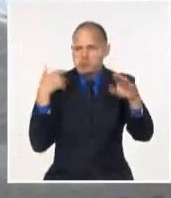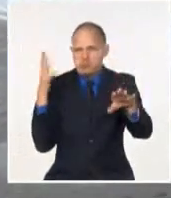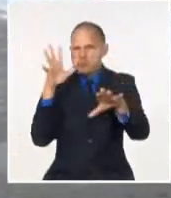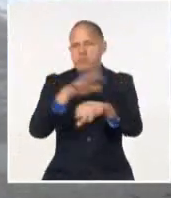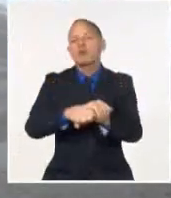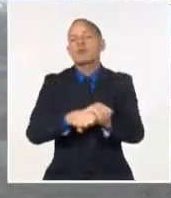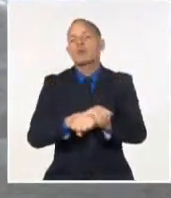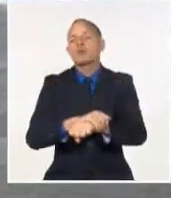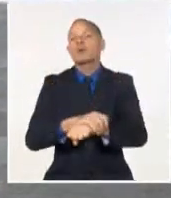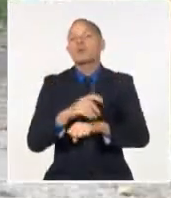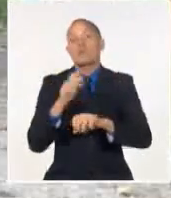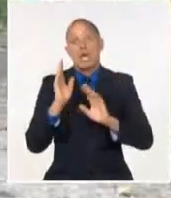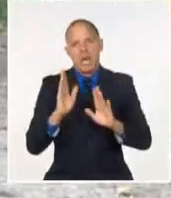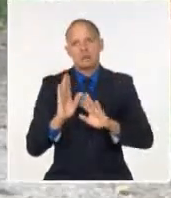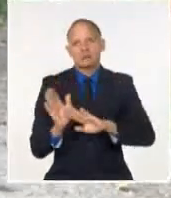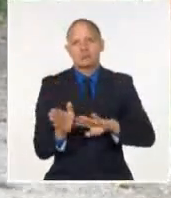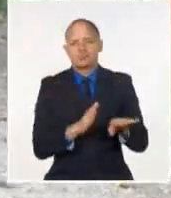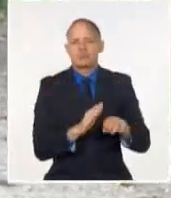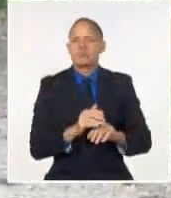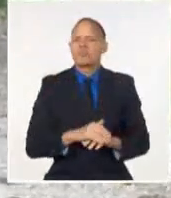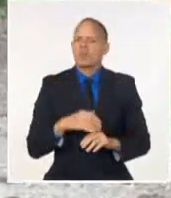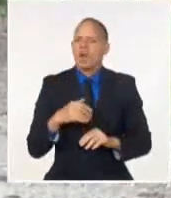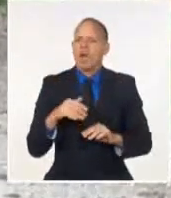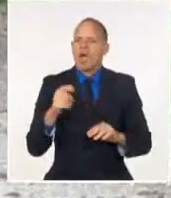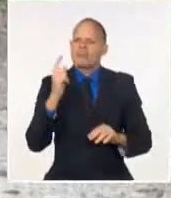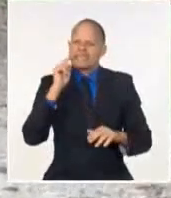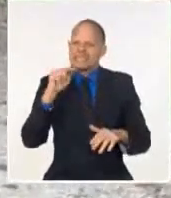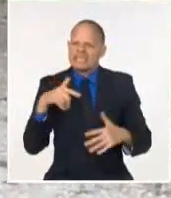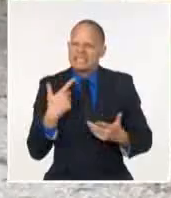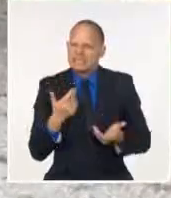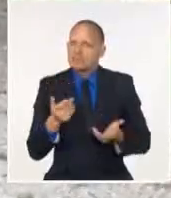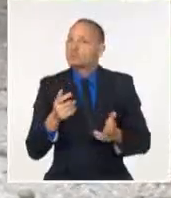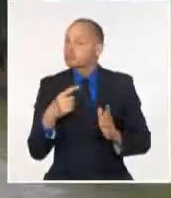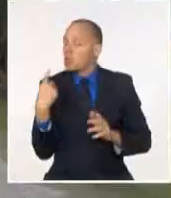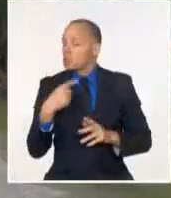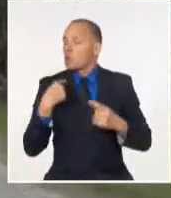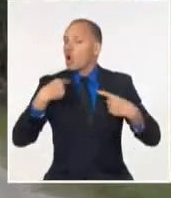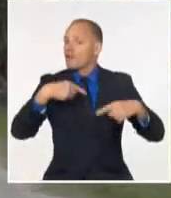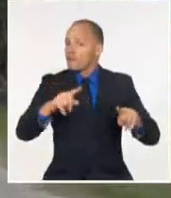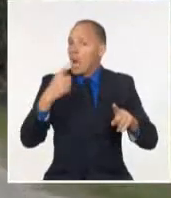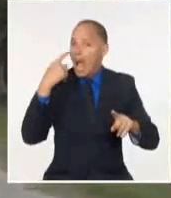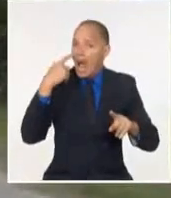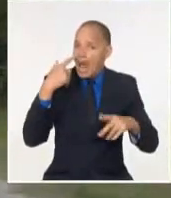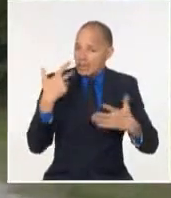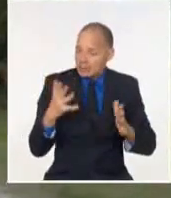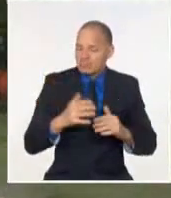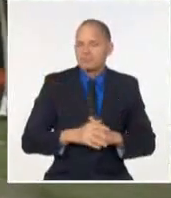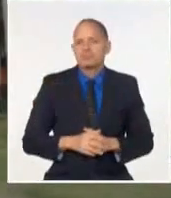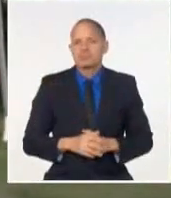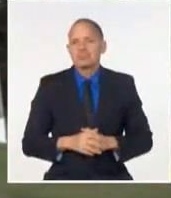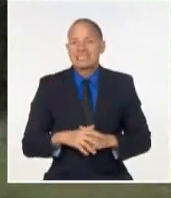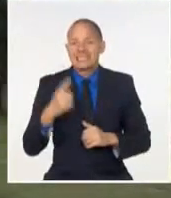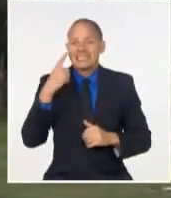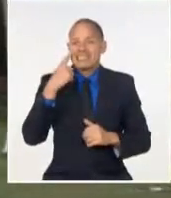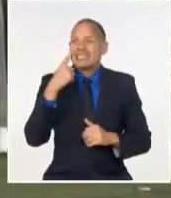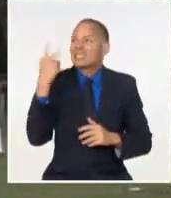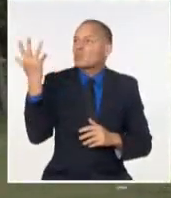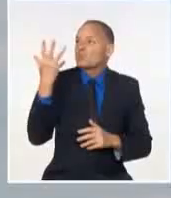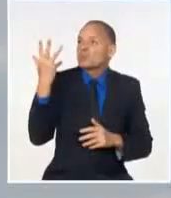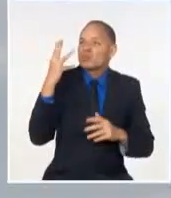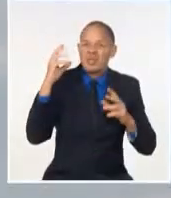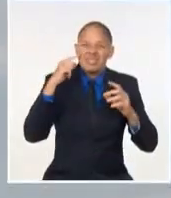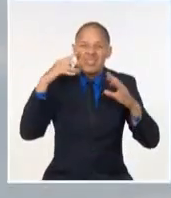detalles de lo ocurrido, llegamos hasta la UVB Granja Bufalina Victoria de Girón. Y aunque el tiempo nos jugó una mala